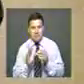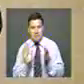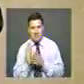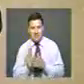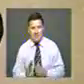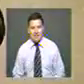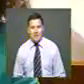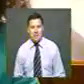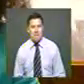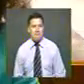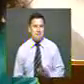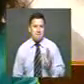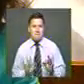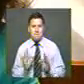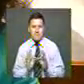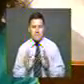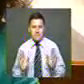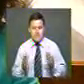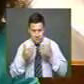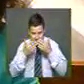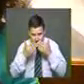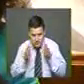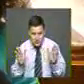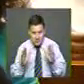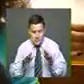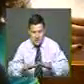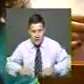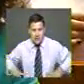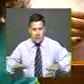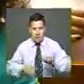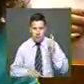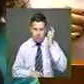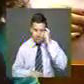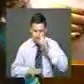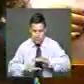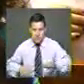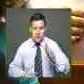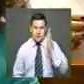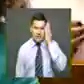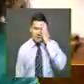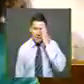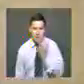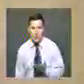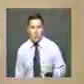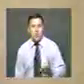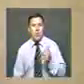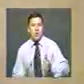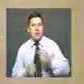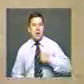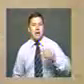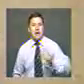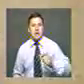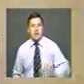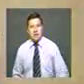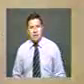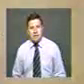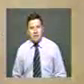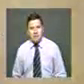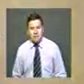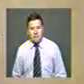es perfecto, abrió el espacio intelectual para saber cuáles son las necesidades de